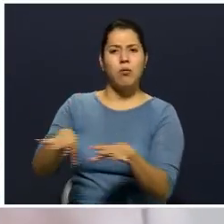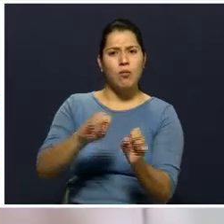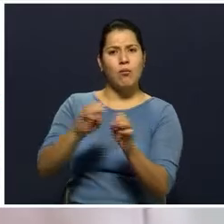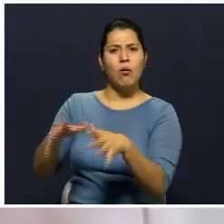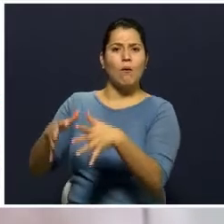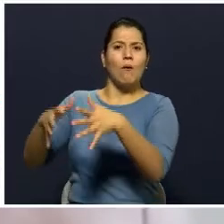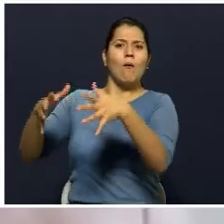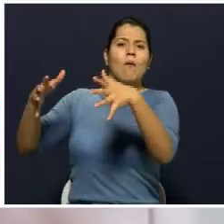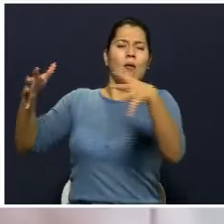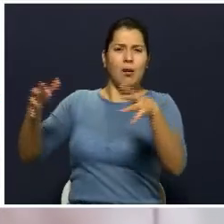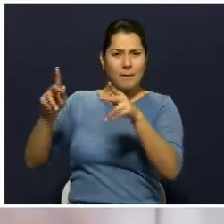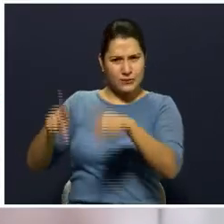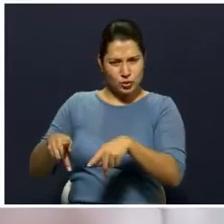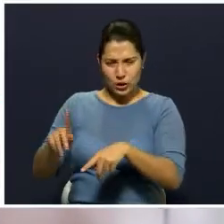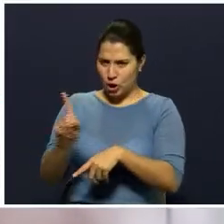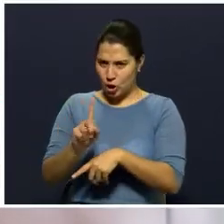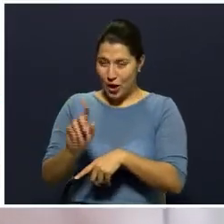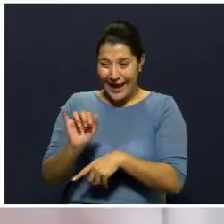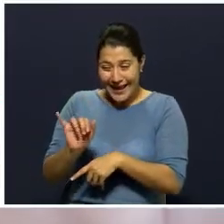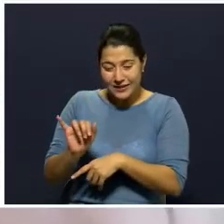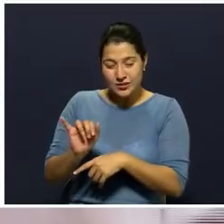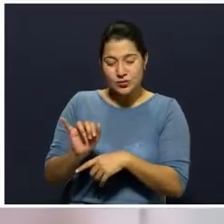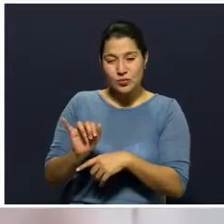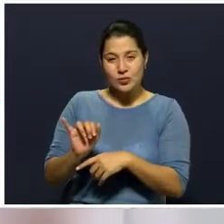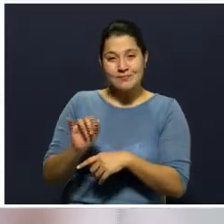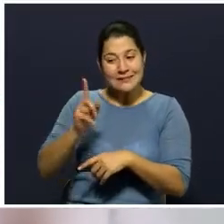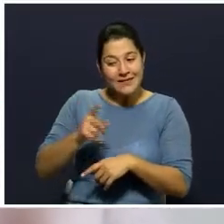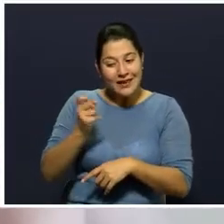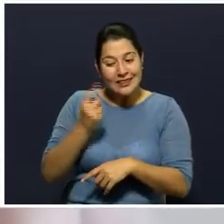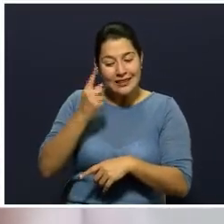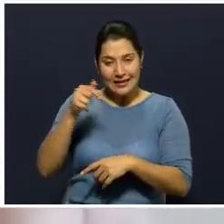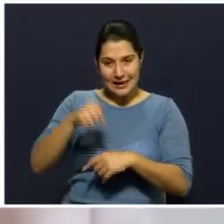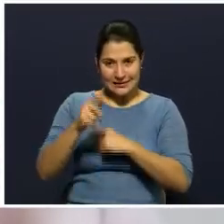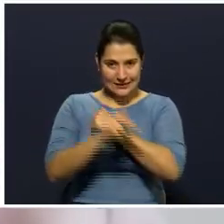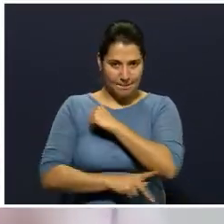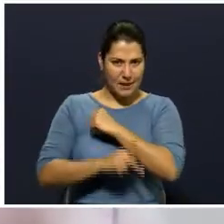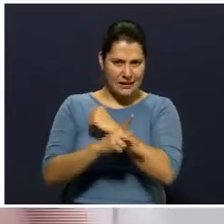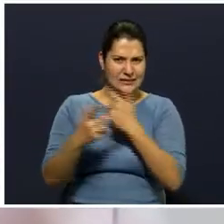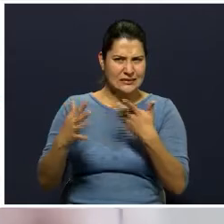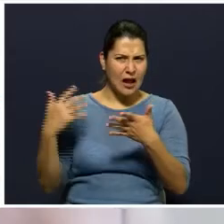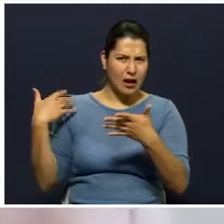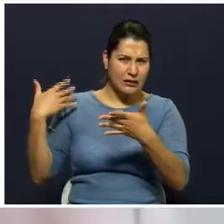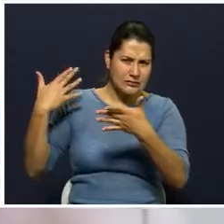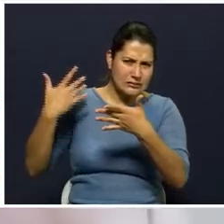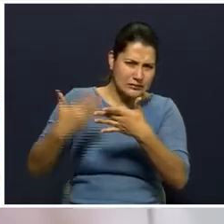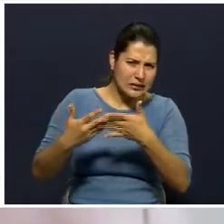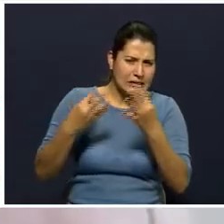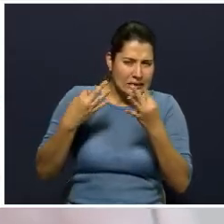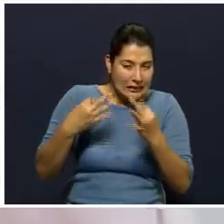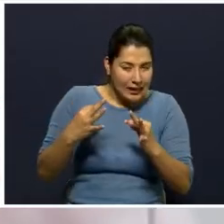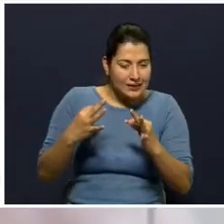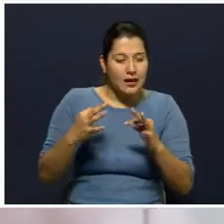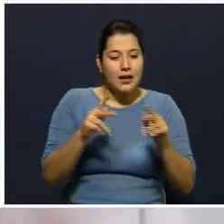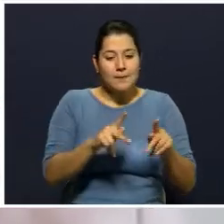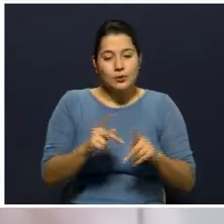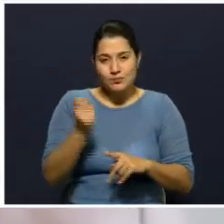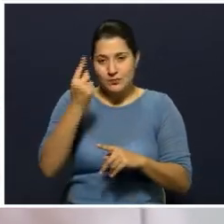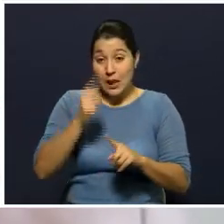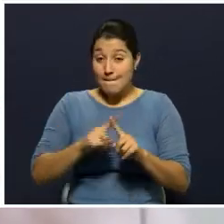reflexión grande y profunda que este país ha venido tratando de tener desde hace algunos años y que no termina de tener, pero es un